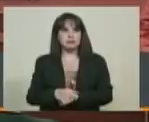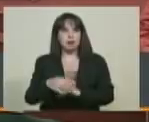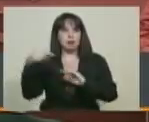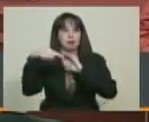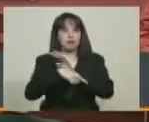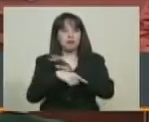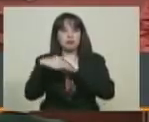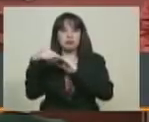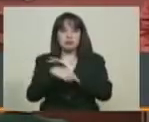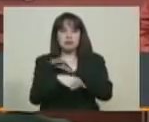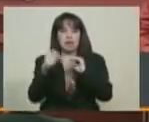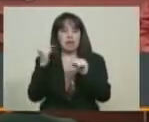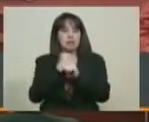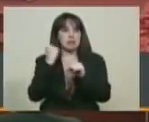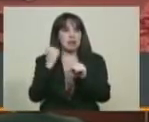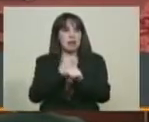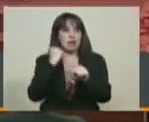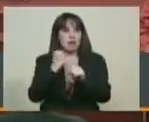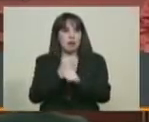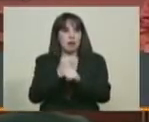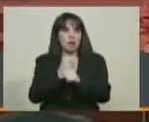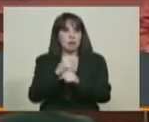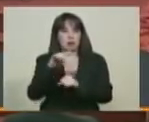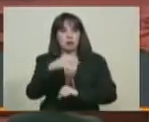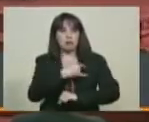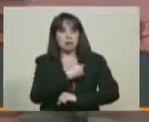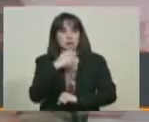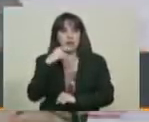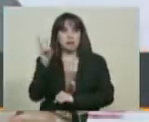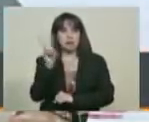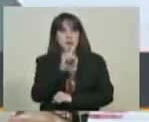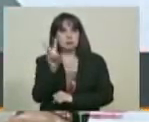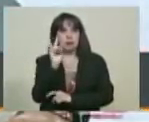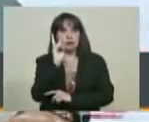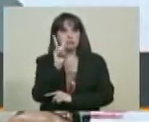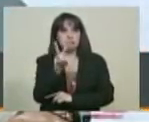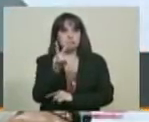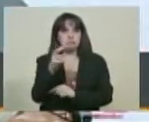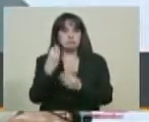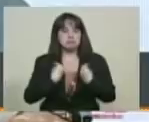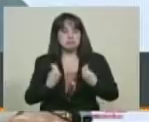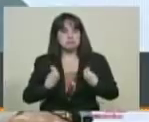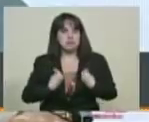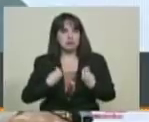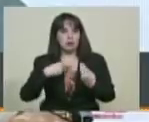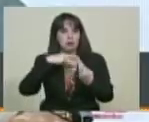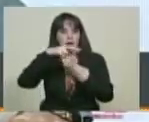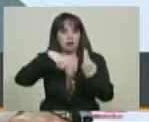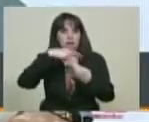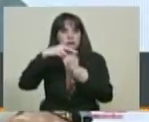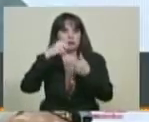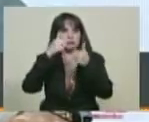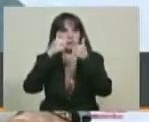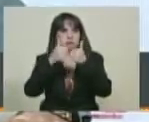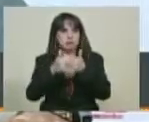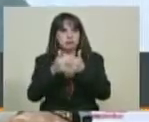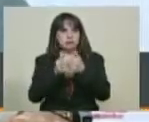Profundizar el trabajo para que la universidad venezolana viva una revolución cualitativa,